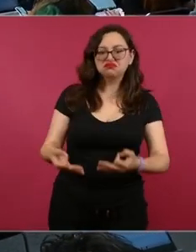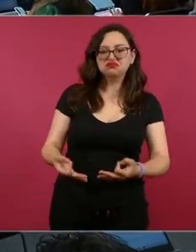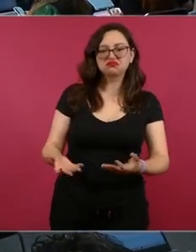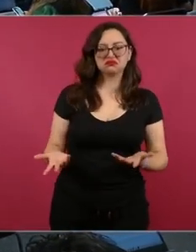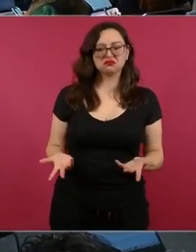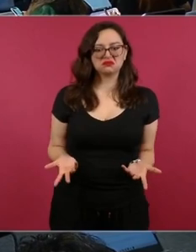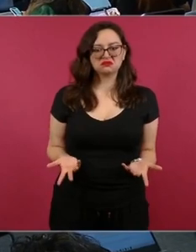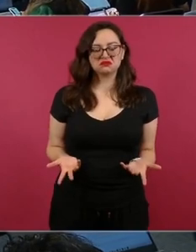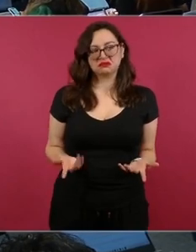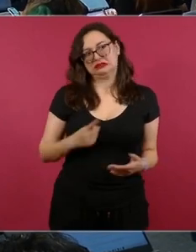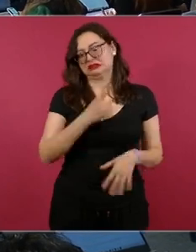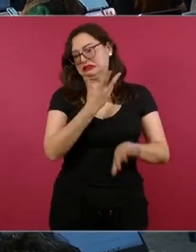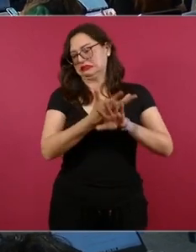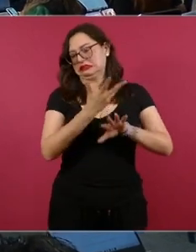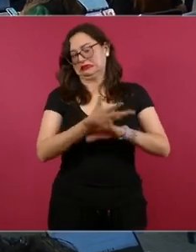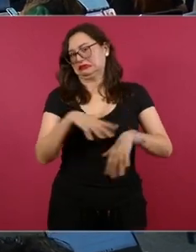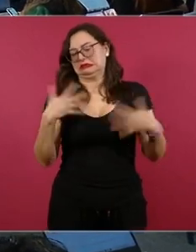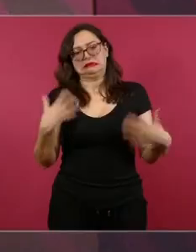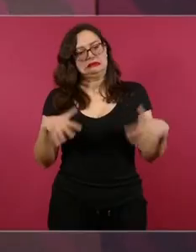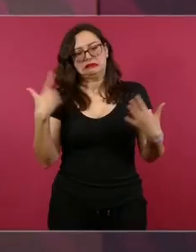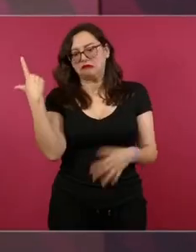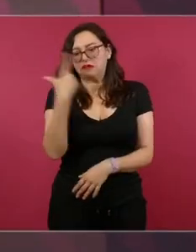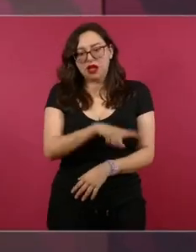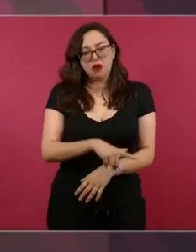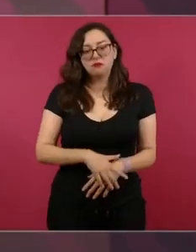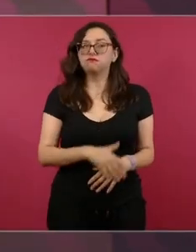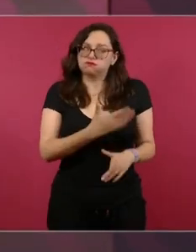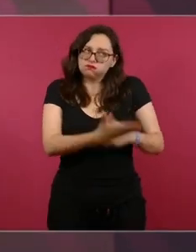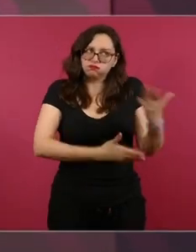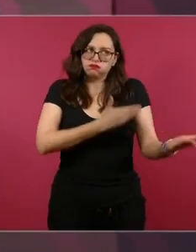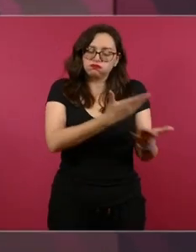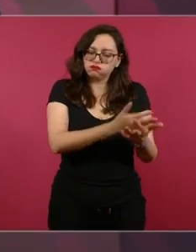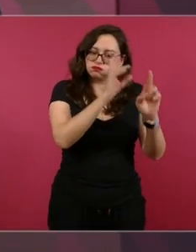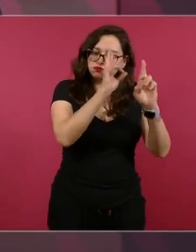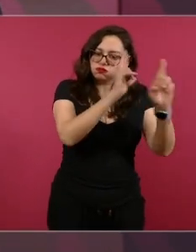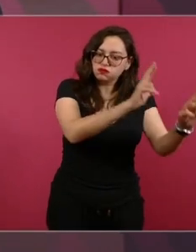en México que en Estados Unidos, con todo respeto.